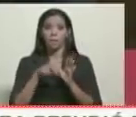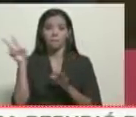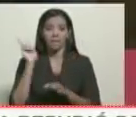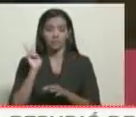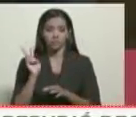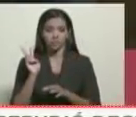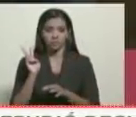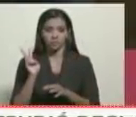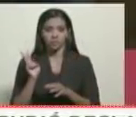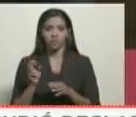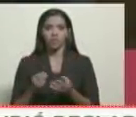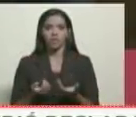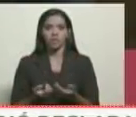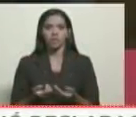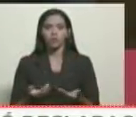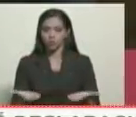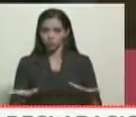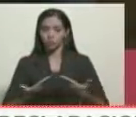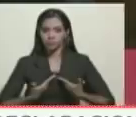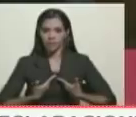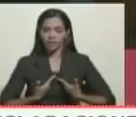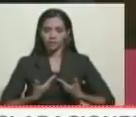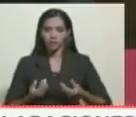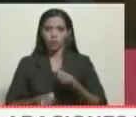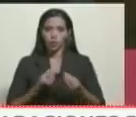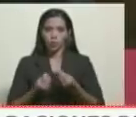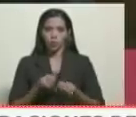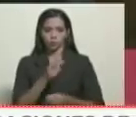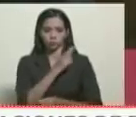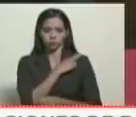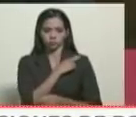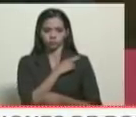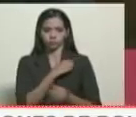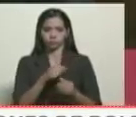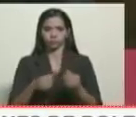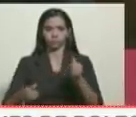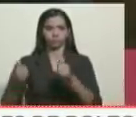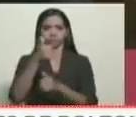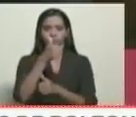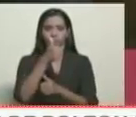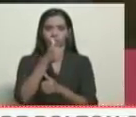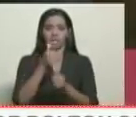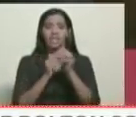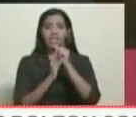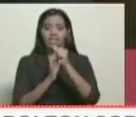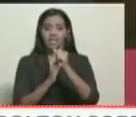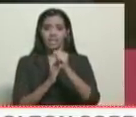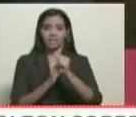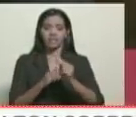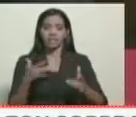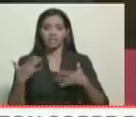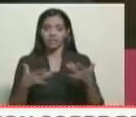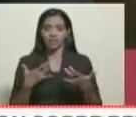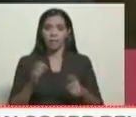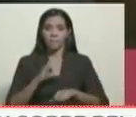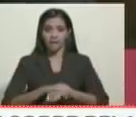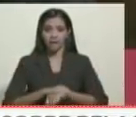Venezuela nos manda, nos mandata como competencia, como líder de la acción penal, el Ministerio